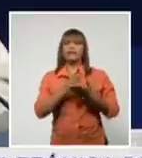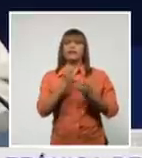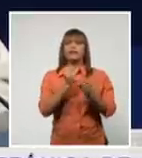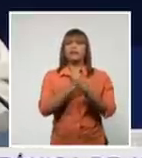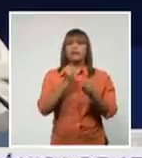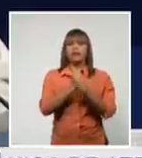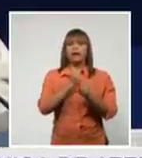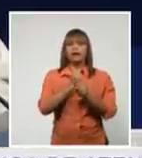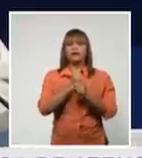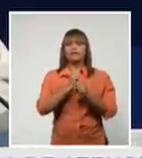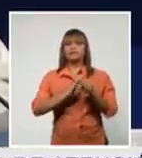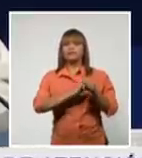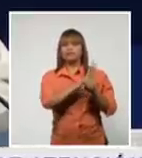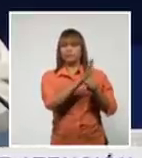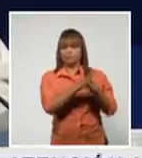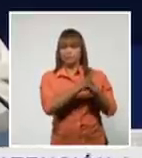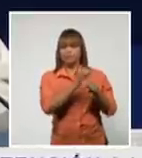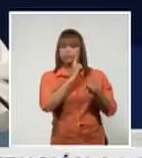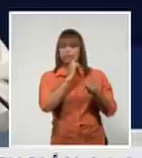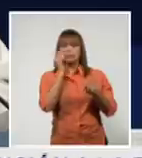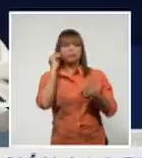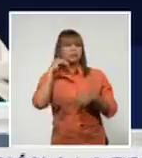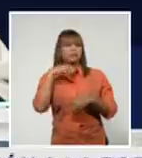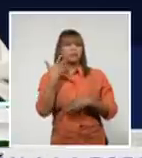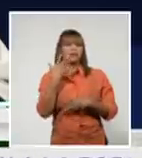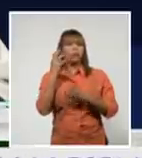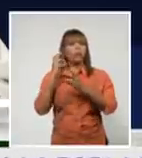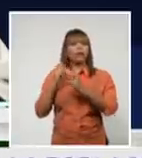del SARS-CoV-2,